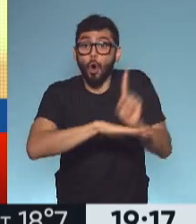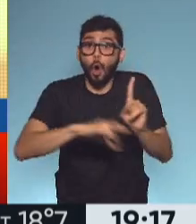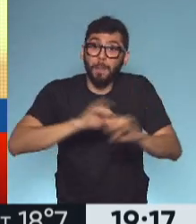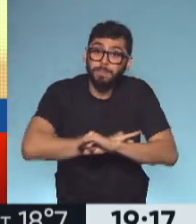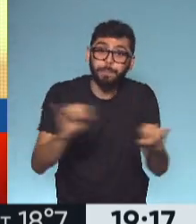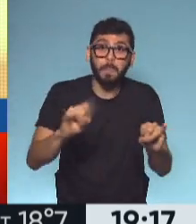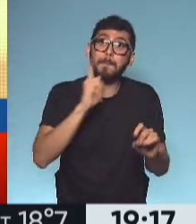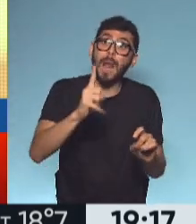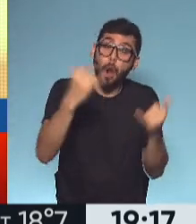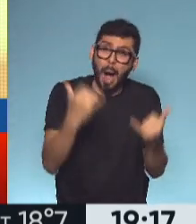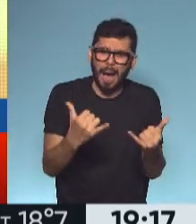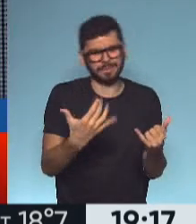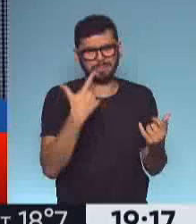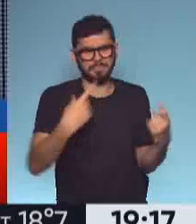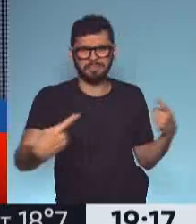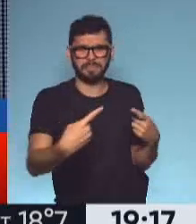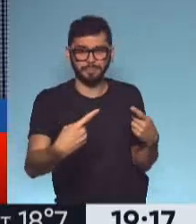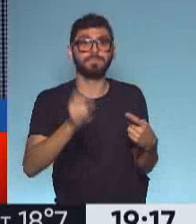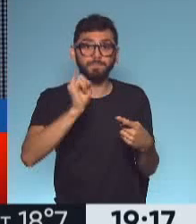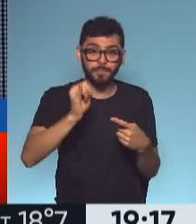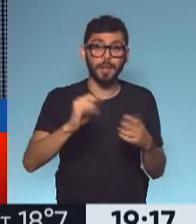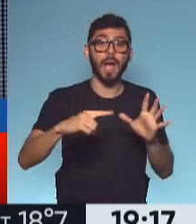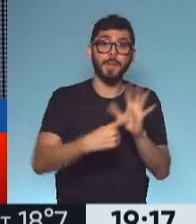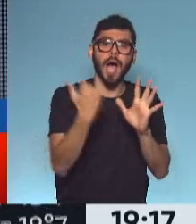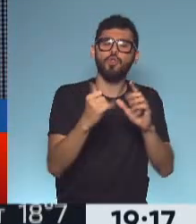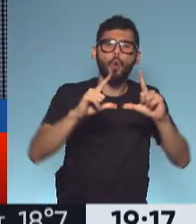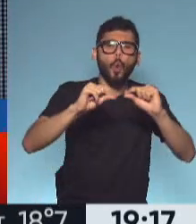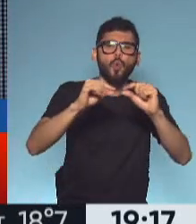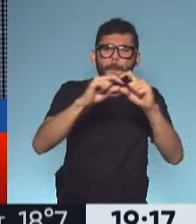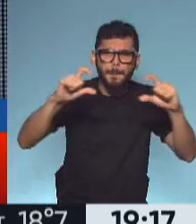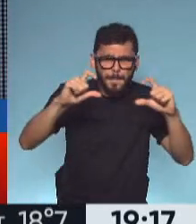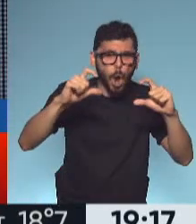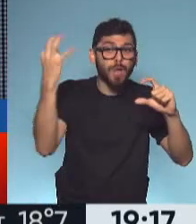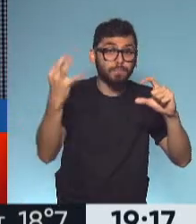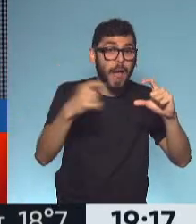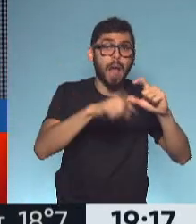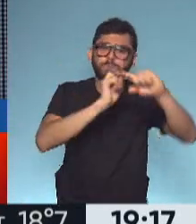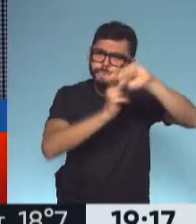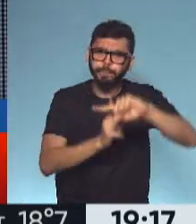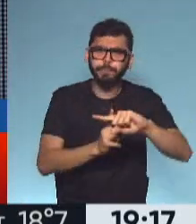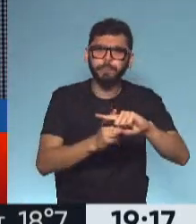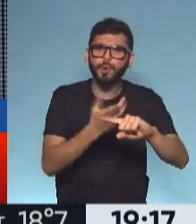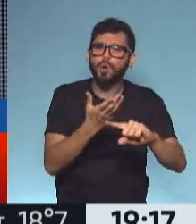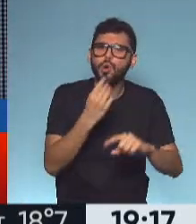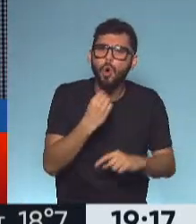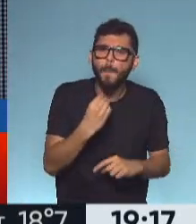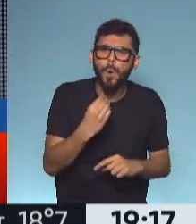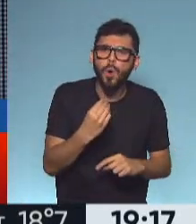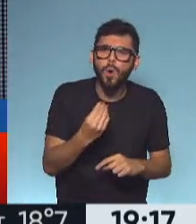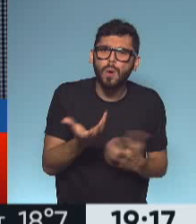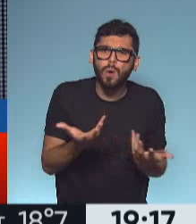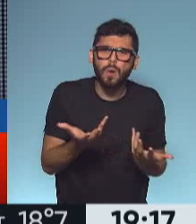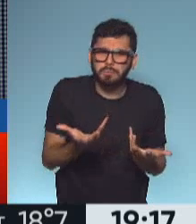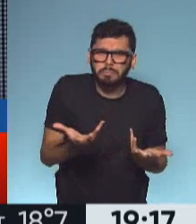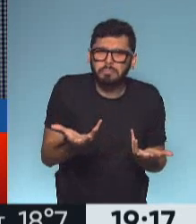el riesgo existe. La Ciudad de Buenos Aires lo tiene un algoritmo por el cual mide eso literalmente, realmente. ¿Y de qué forma le dan los números así? La